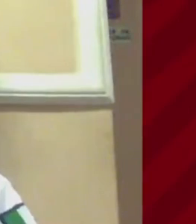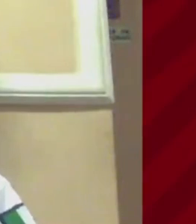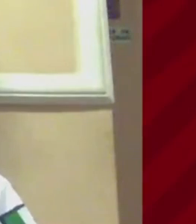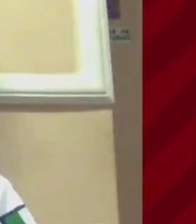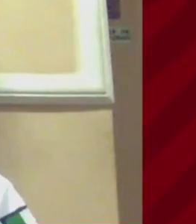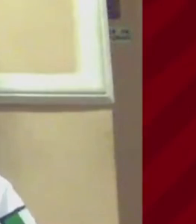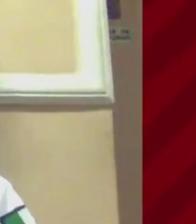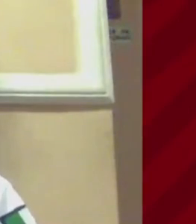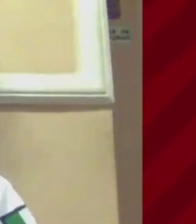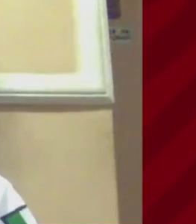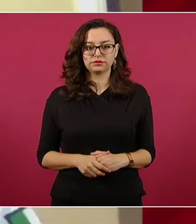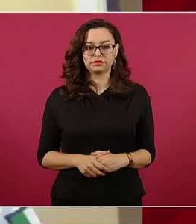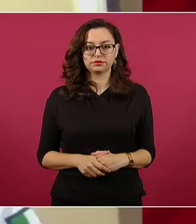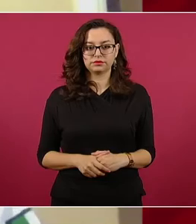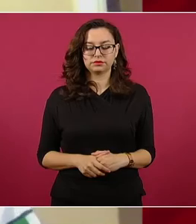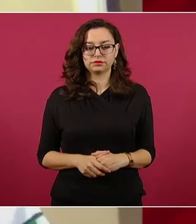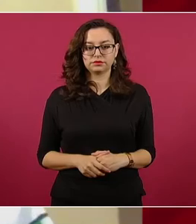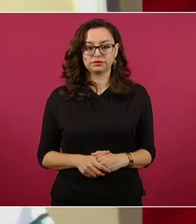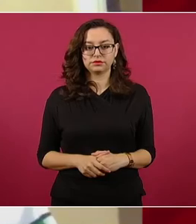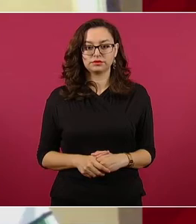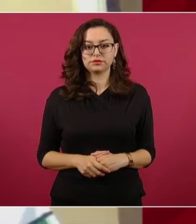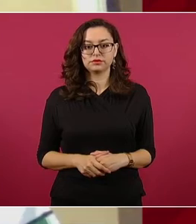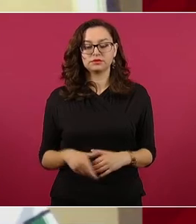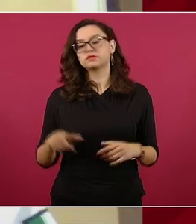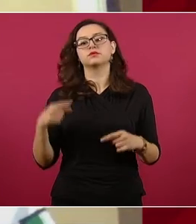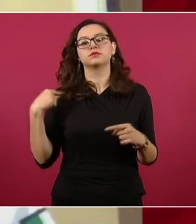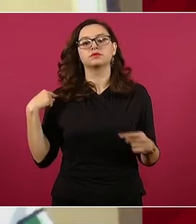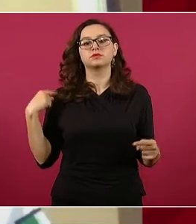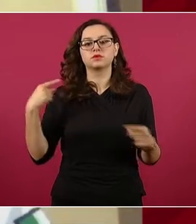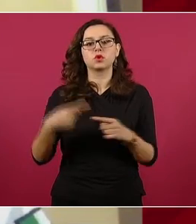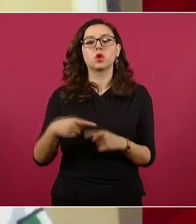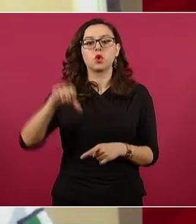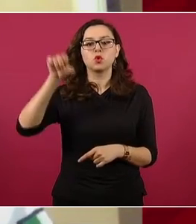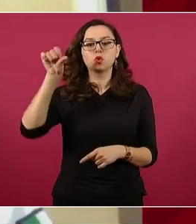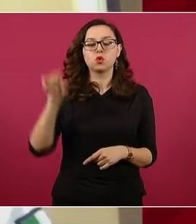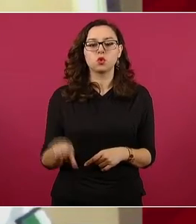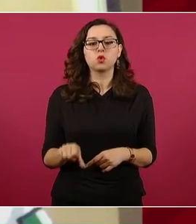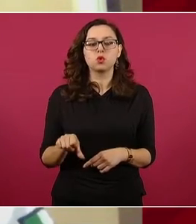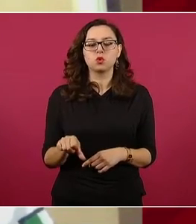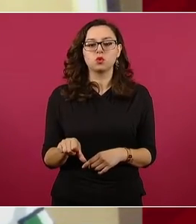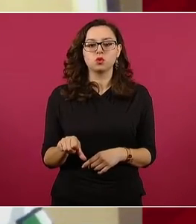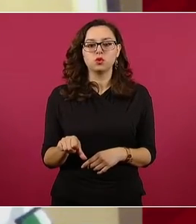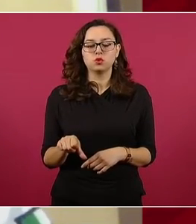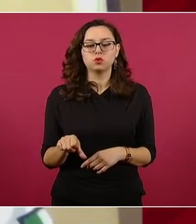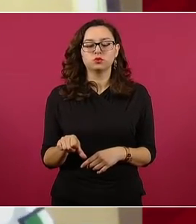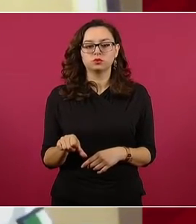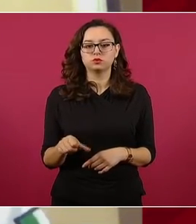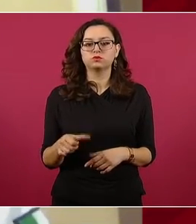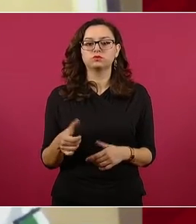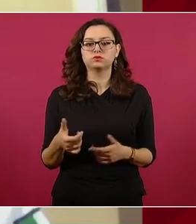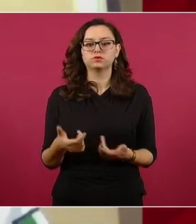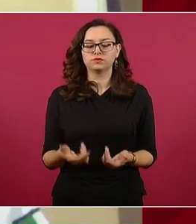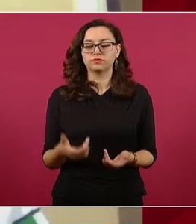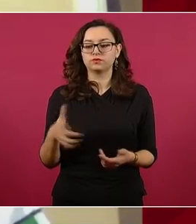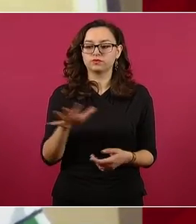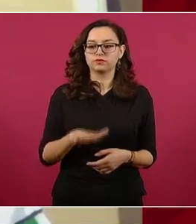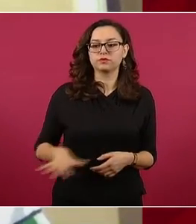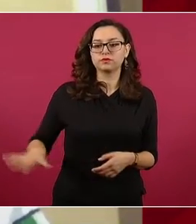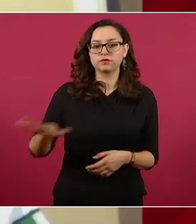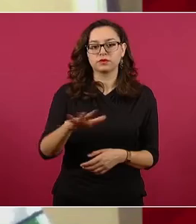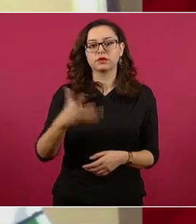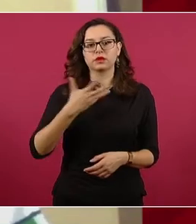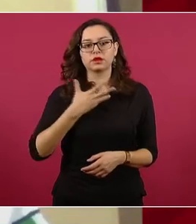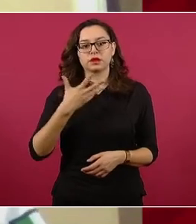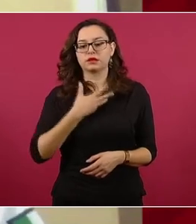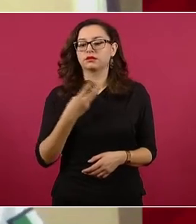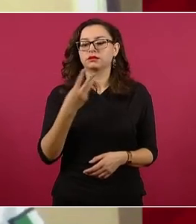5.111 metros cúbicos. Al día de hoy, señor presidente, estamos trabajando